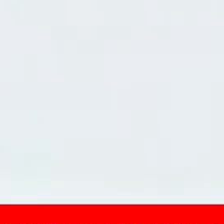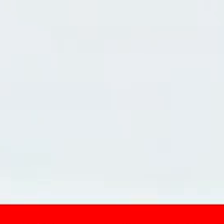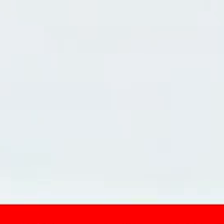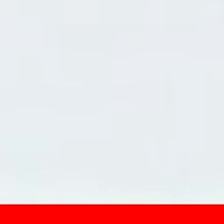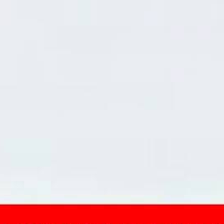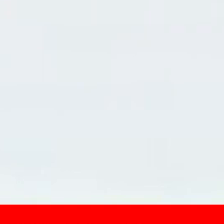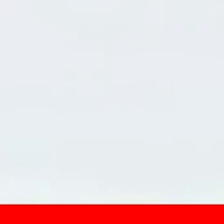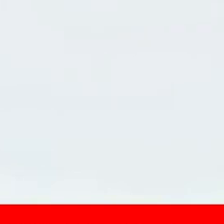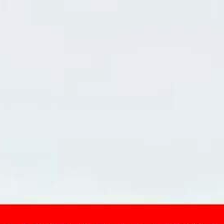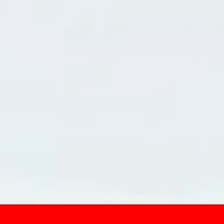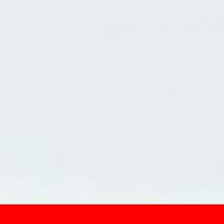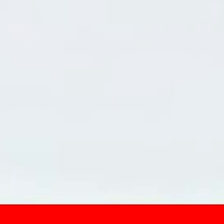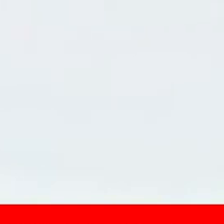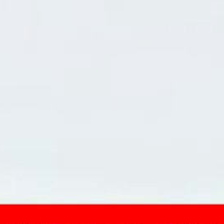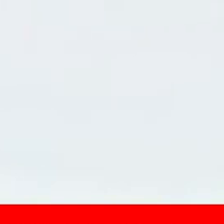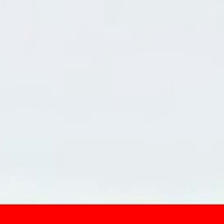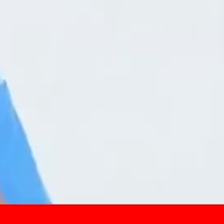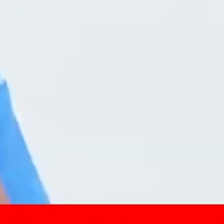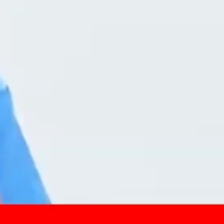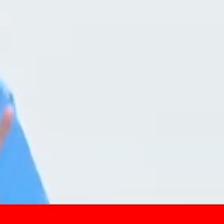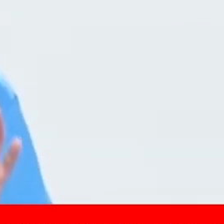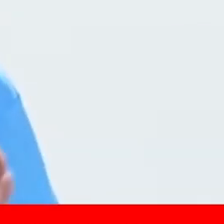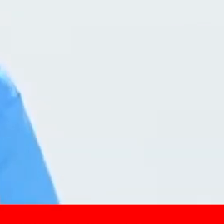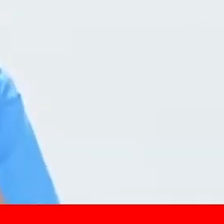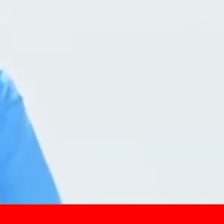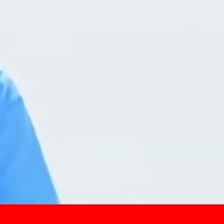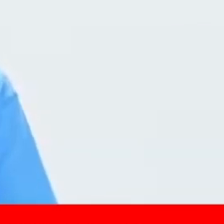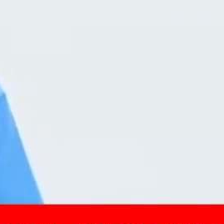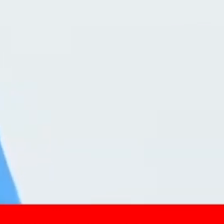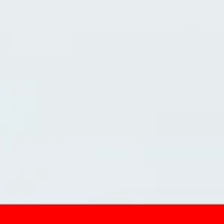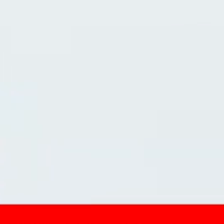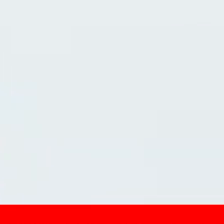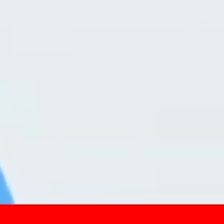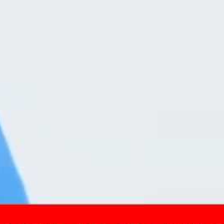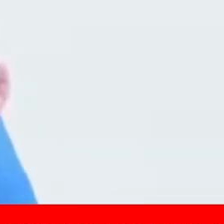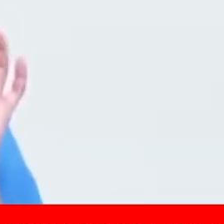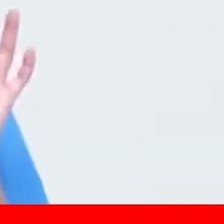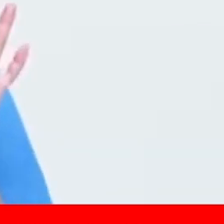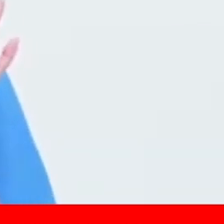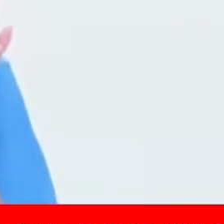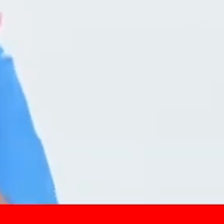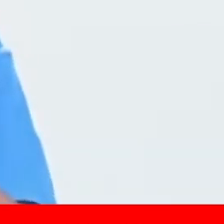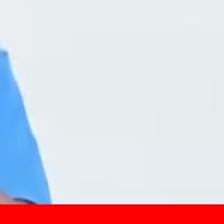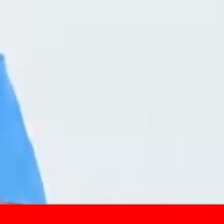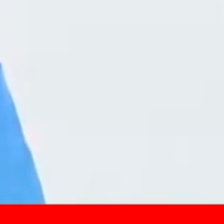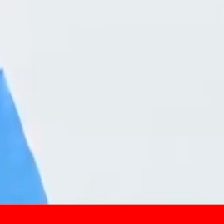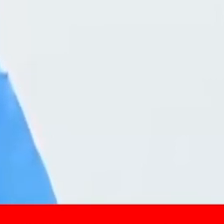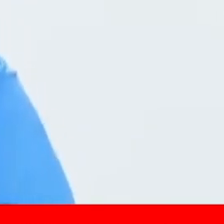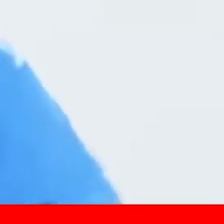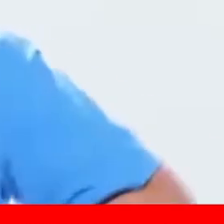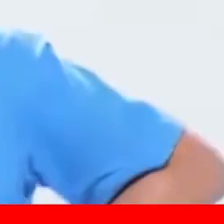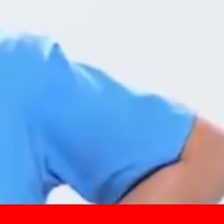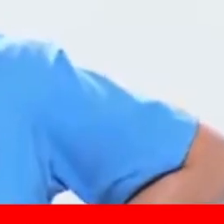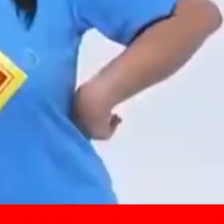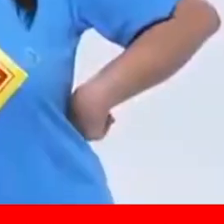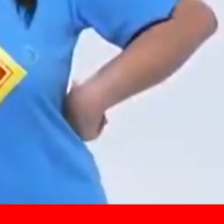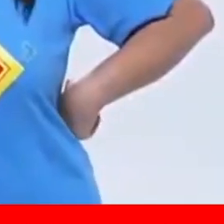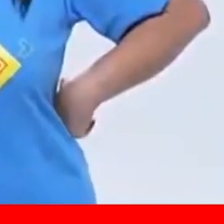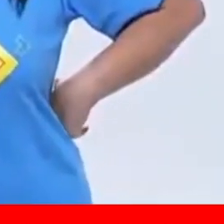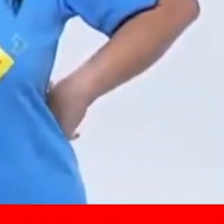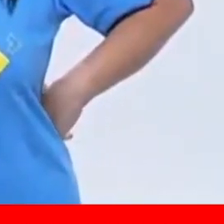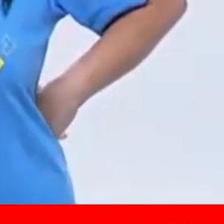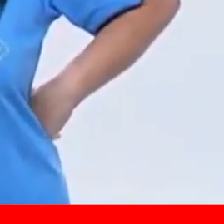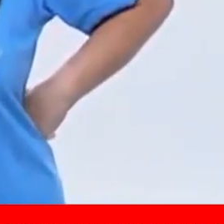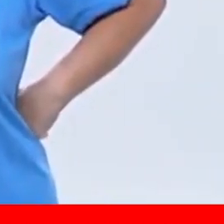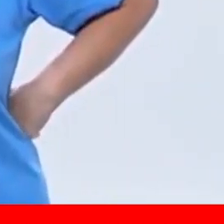¡Hola! Hoy vamos a aprender una canción. Una que seguramente conocen, pero un poquito diferente.